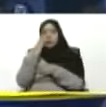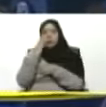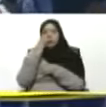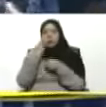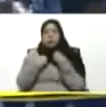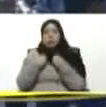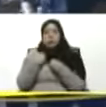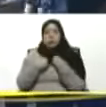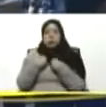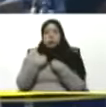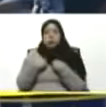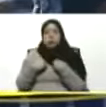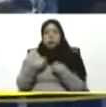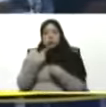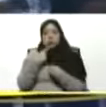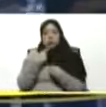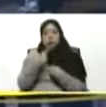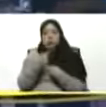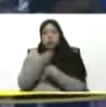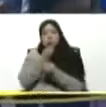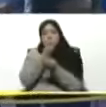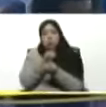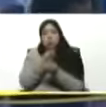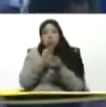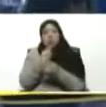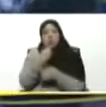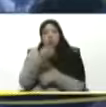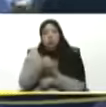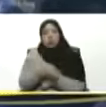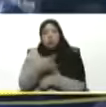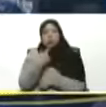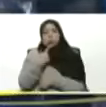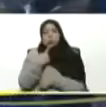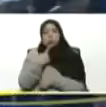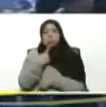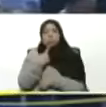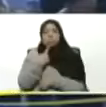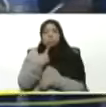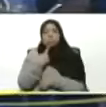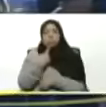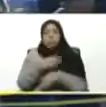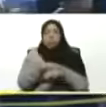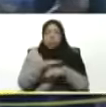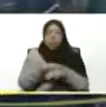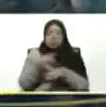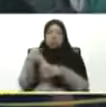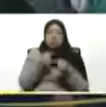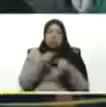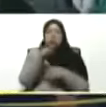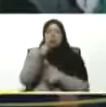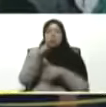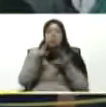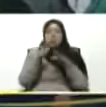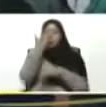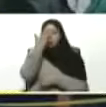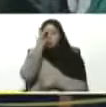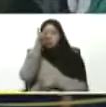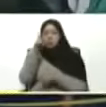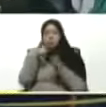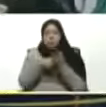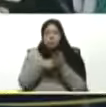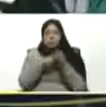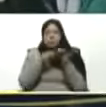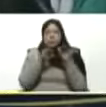Les confieso, Montecano, Mireya, Eli, Silita, que desde el 16 de